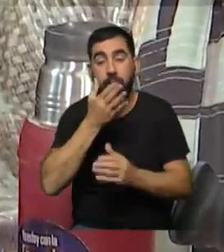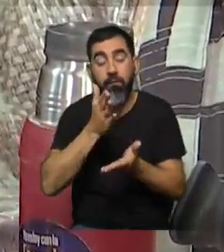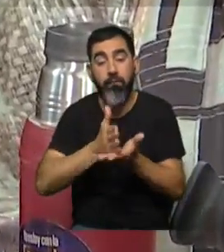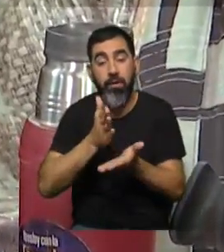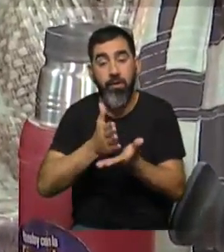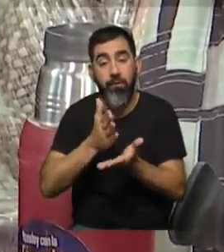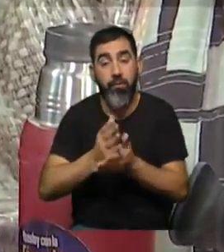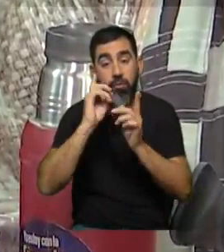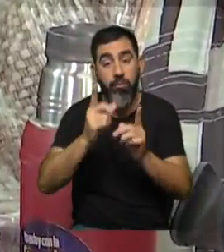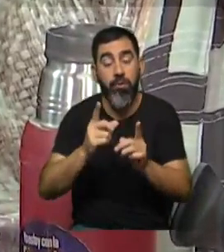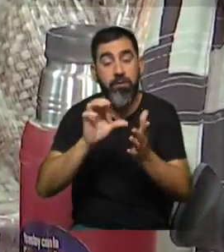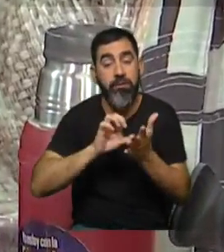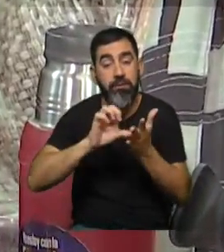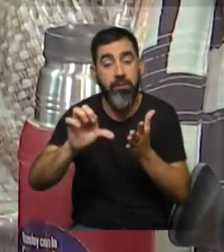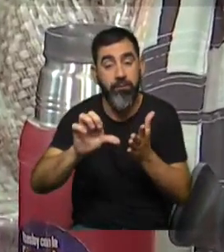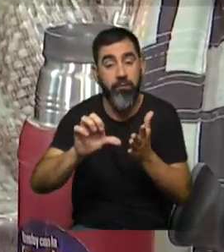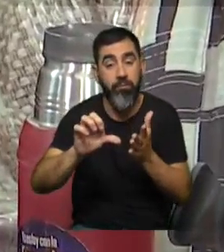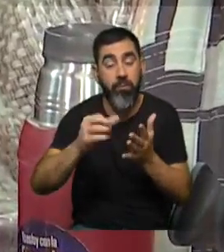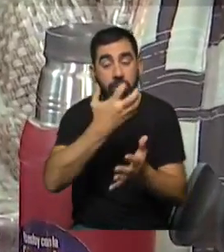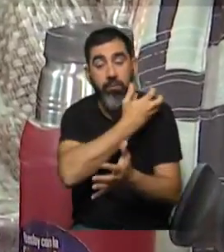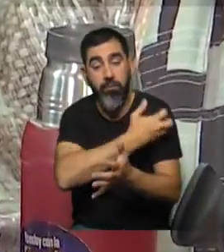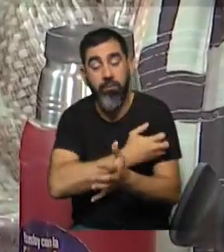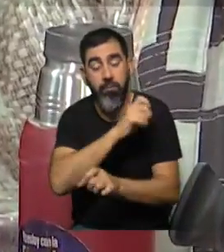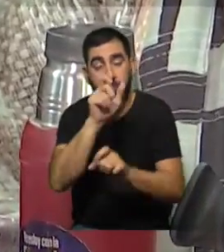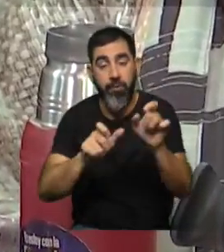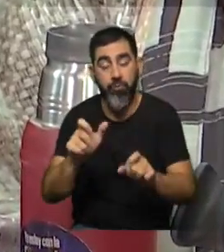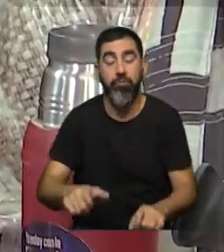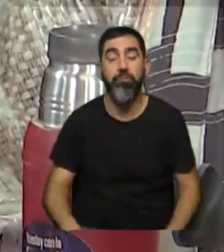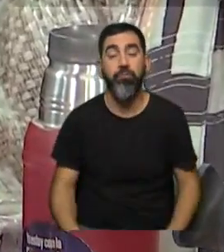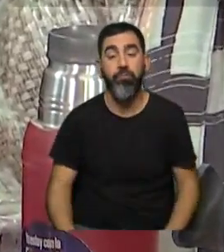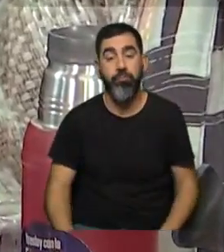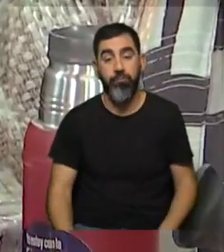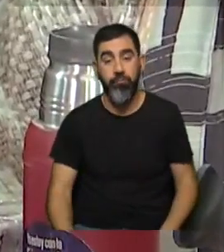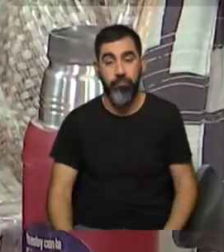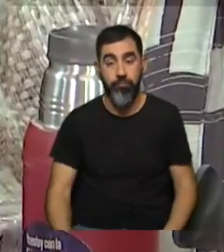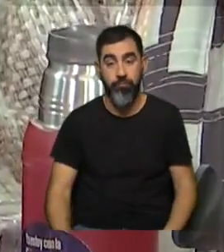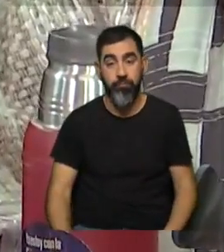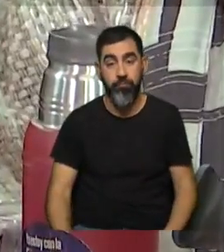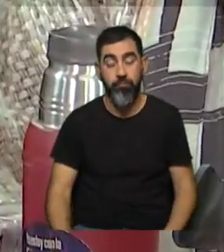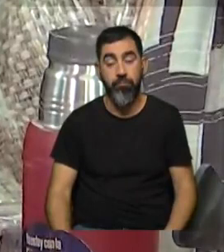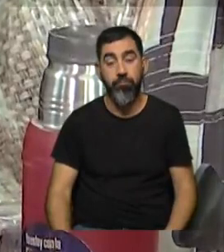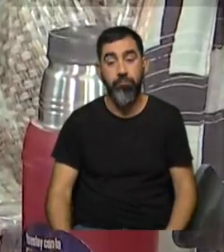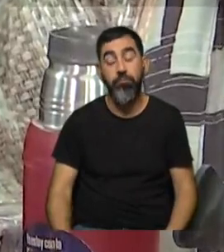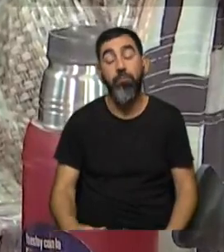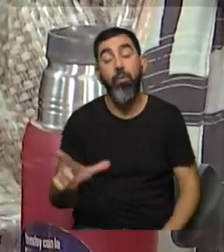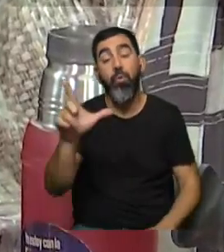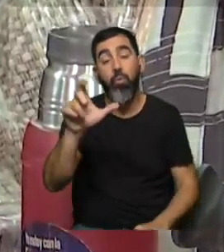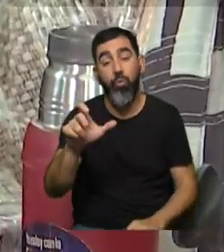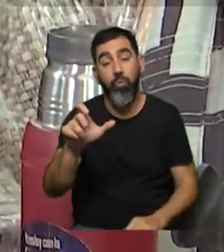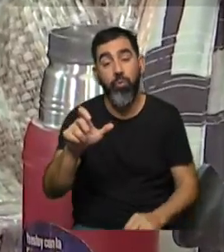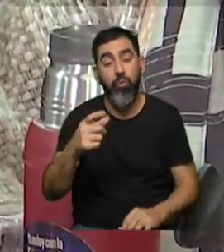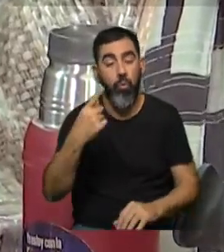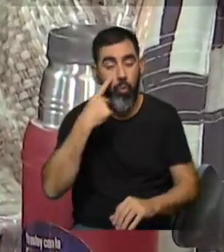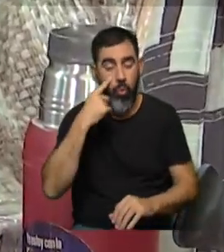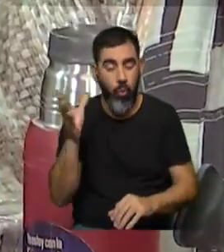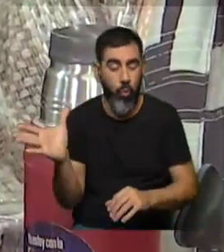este y prestaciones para los sectores más desposeídos más vulnerables de nuestra sociedad obviamente esto ha sido público